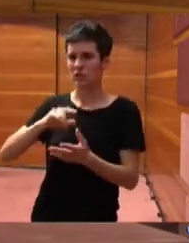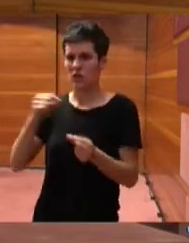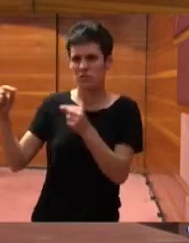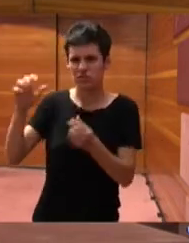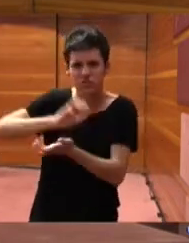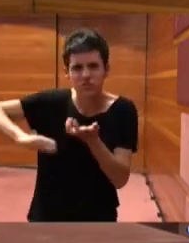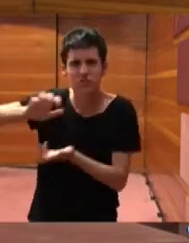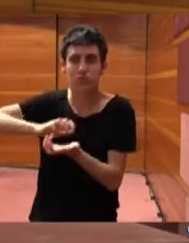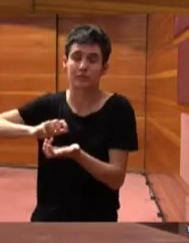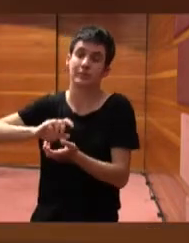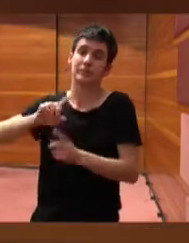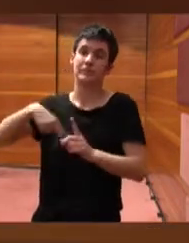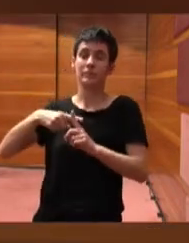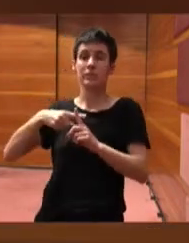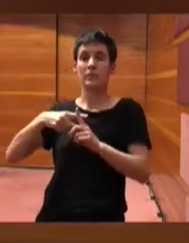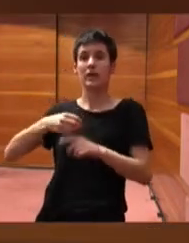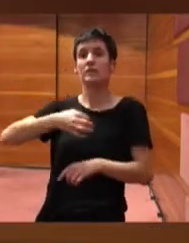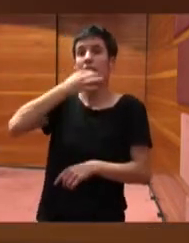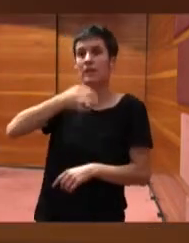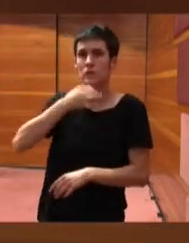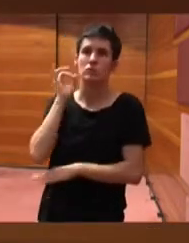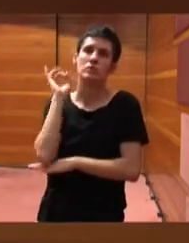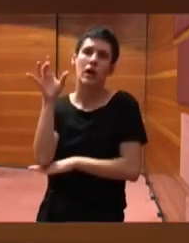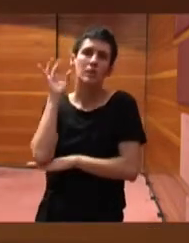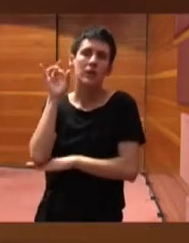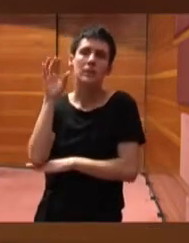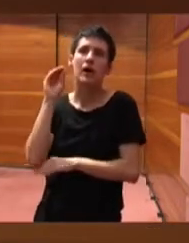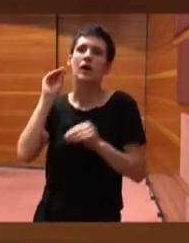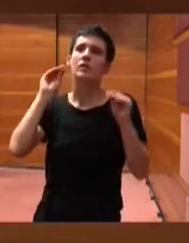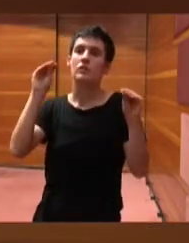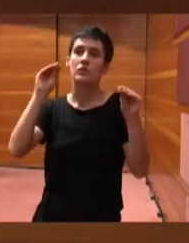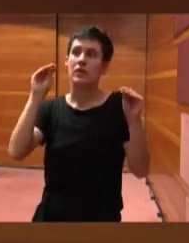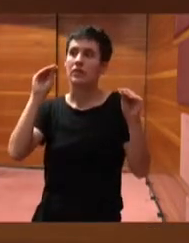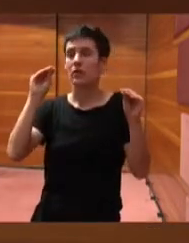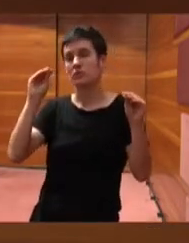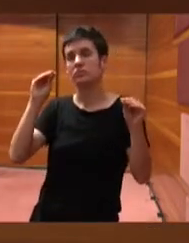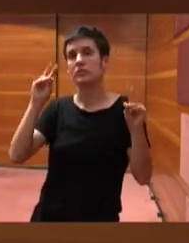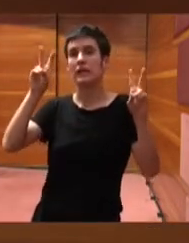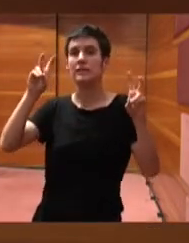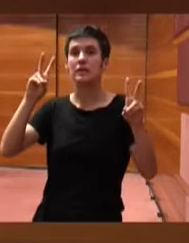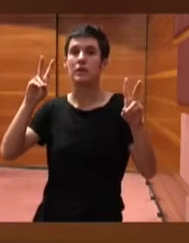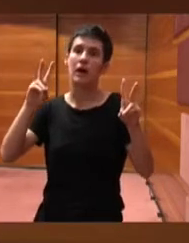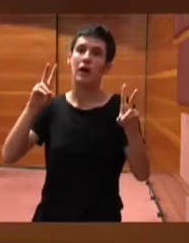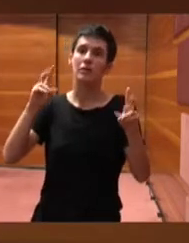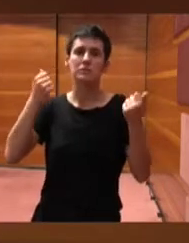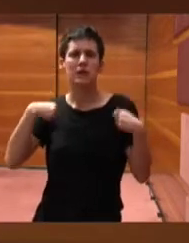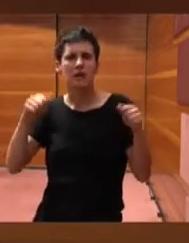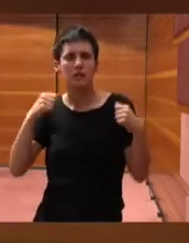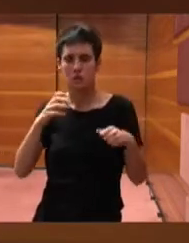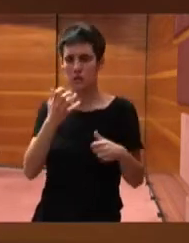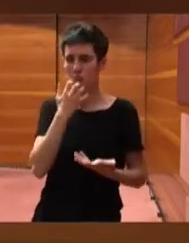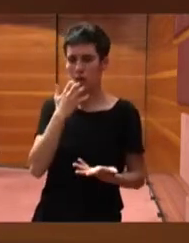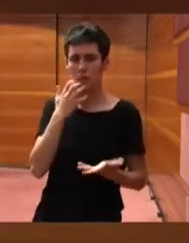habido charlas informativas que han servido a las asociaciones sobre cuestiones prácticas, como les afecta, por ejemplo, la